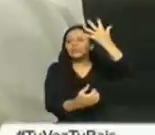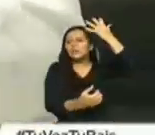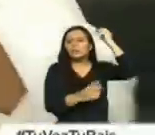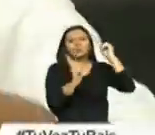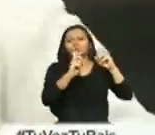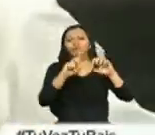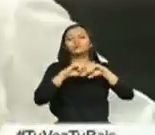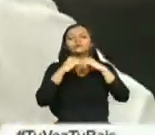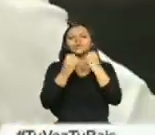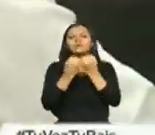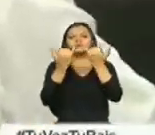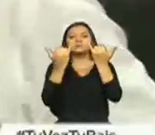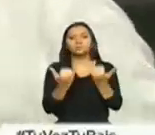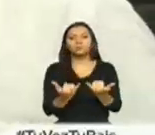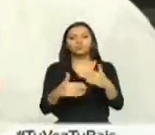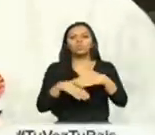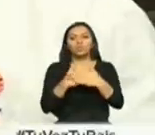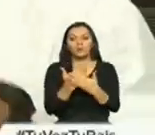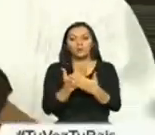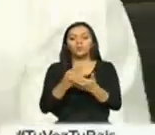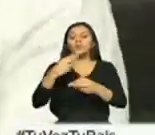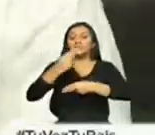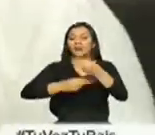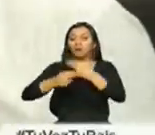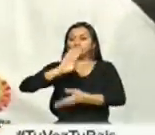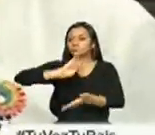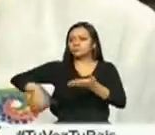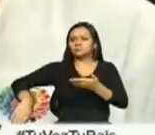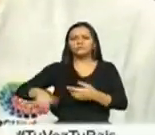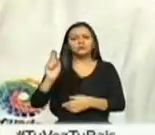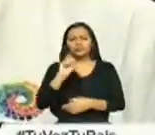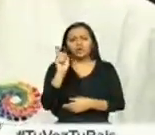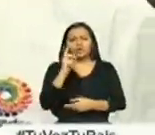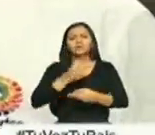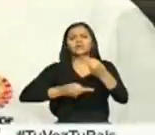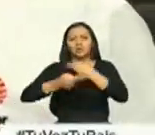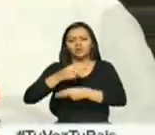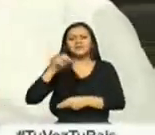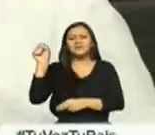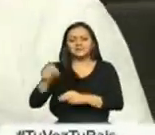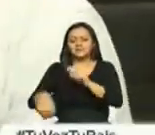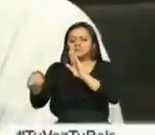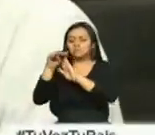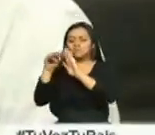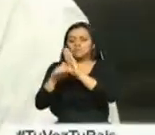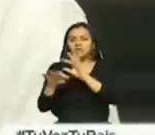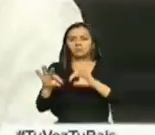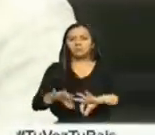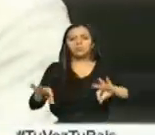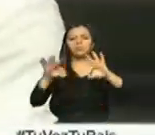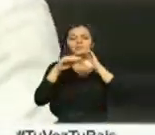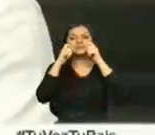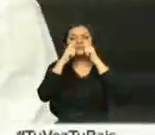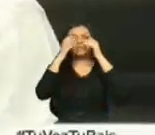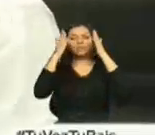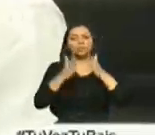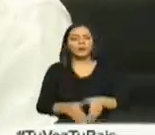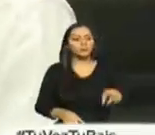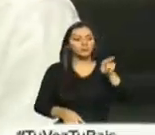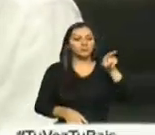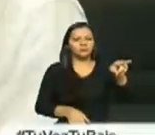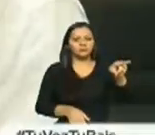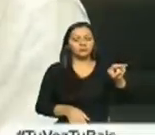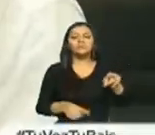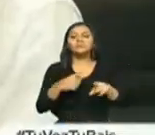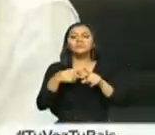sí, condicionándolo a los fines sociales, que pone al ser humano sobre el capital, ese proceso de revolución ciudadana es referencia